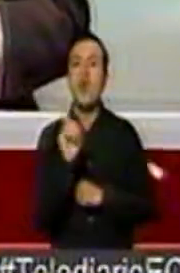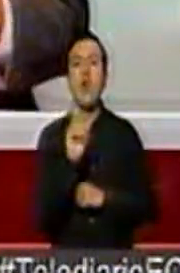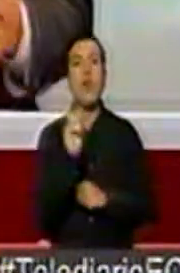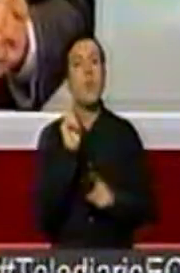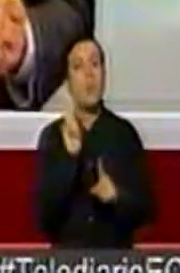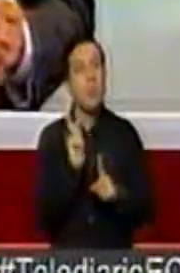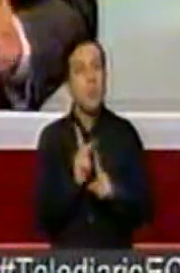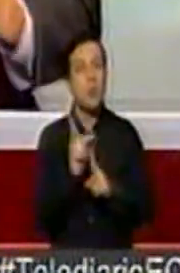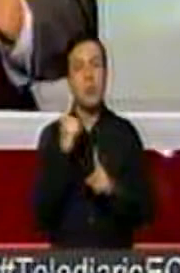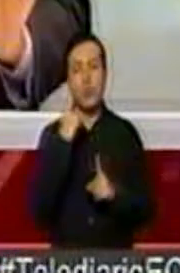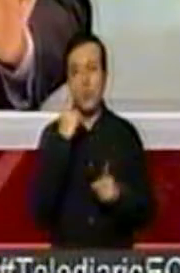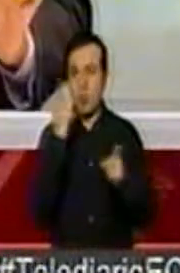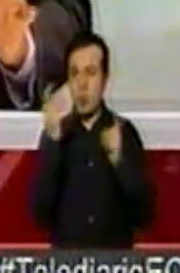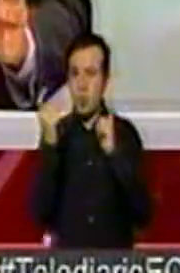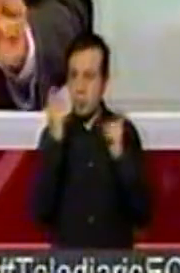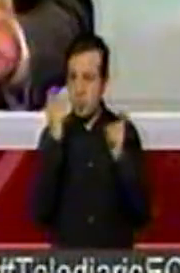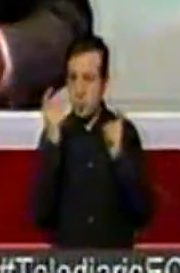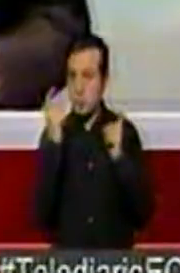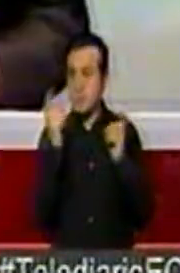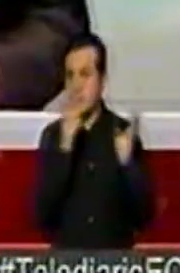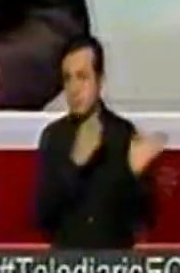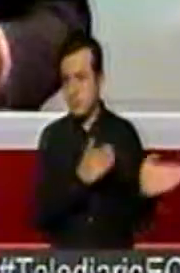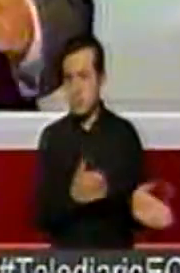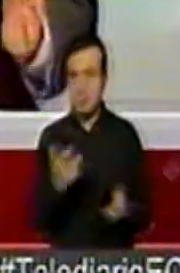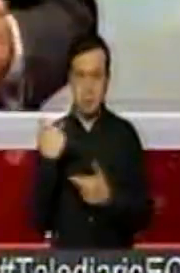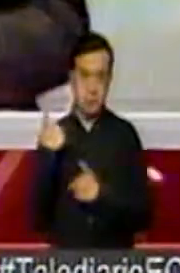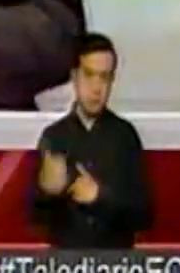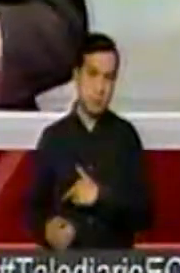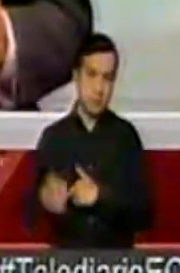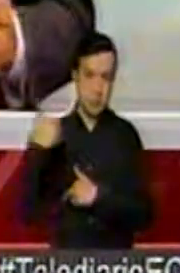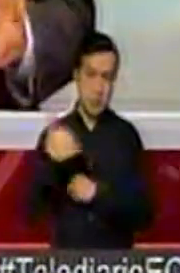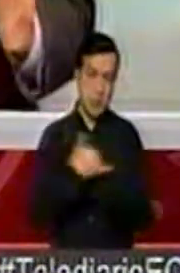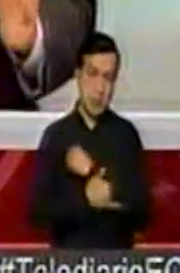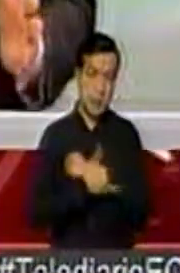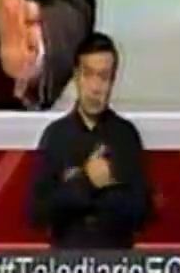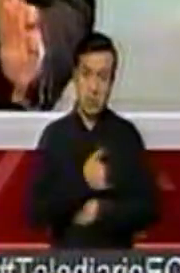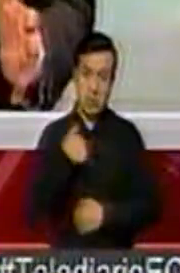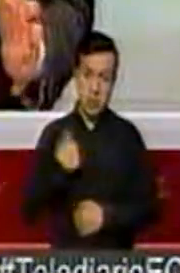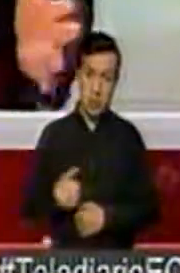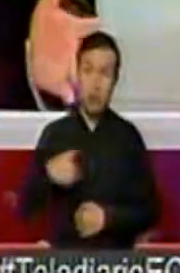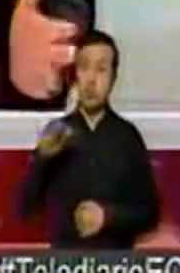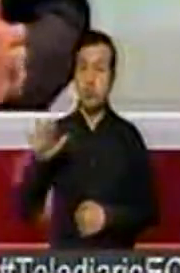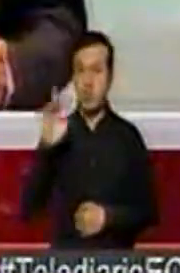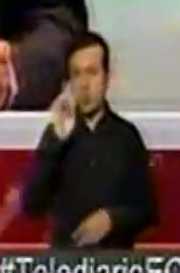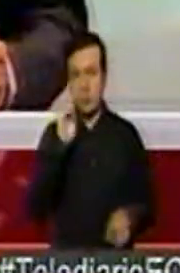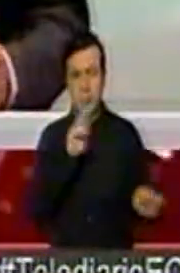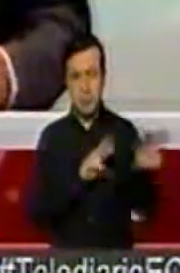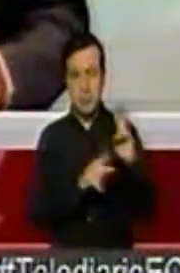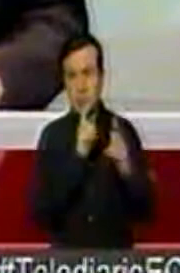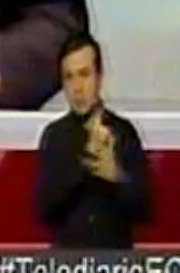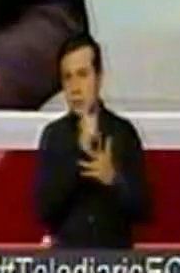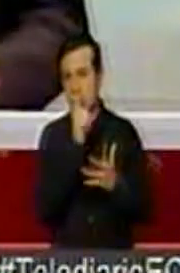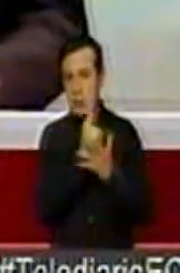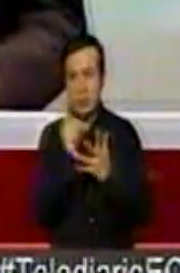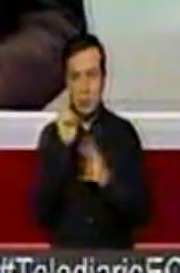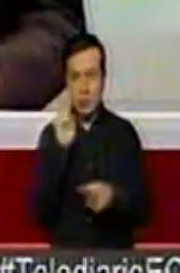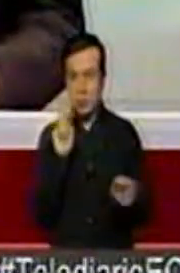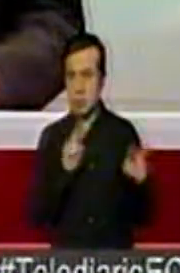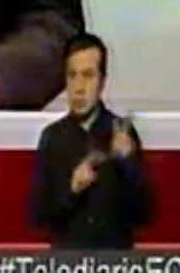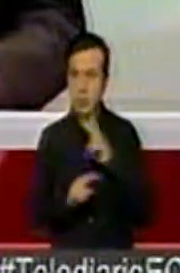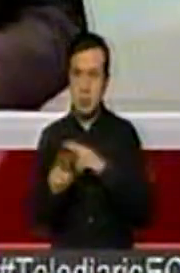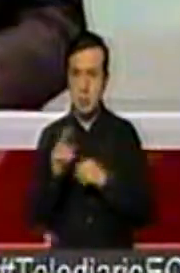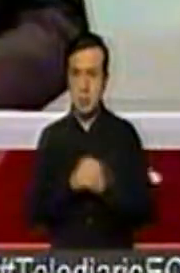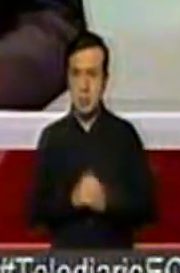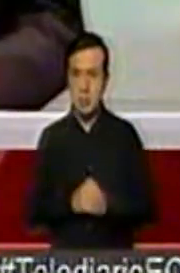al control que está en potestad de hacerlo la autoridad, en este caso de China, el control por embarque de cada producto, ¿no? Ahora, el